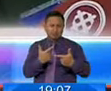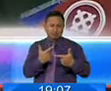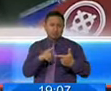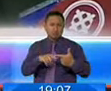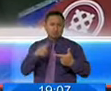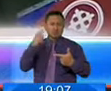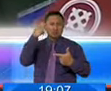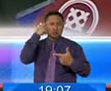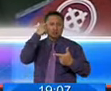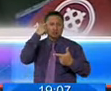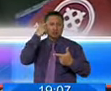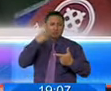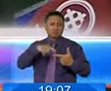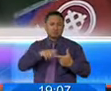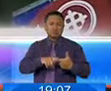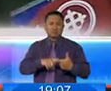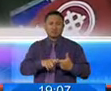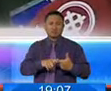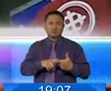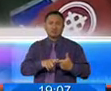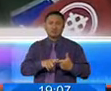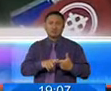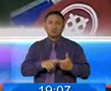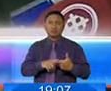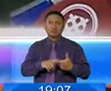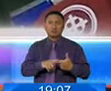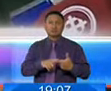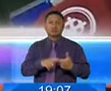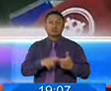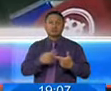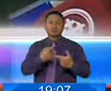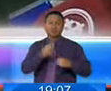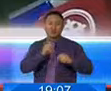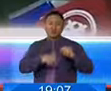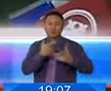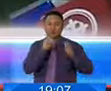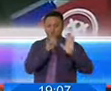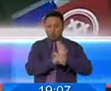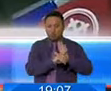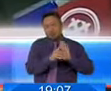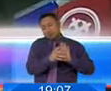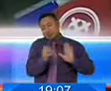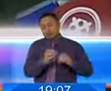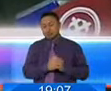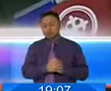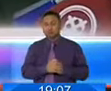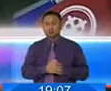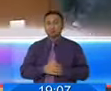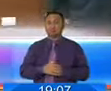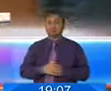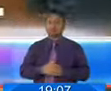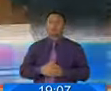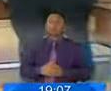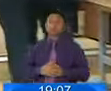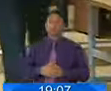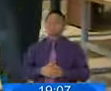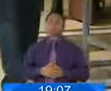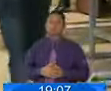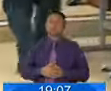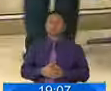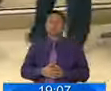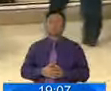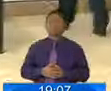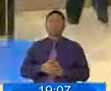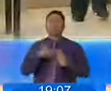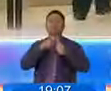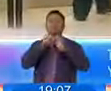considera que había tipicidad, en tal razón retiró la acusación, bajo este principio de objetividad. Villavicencio y